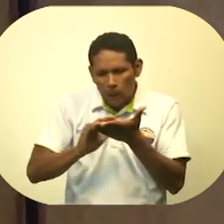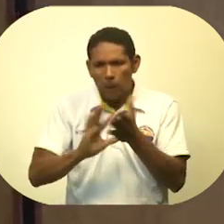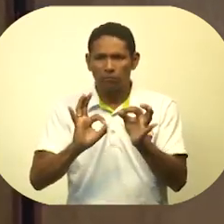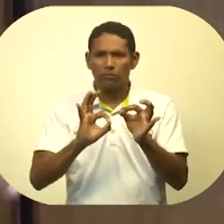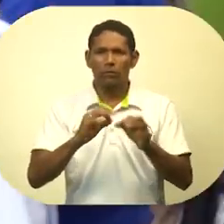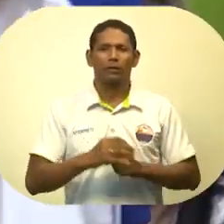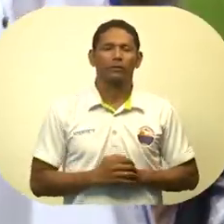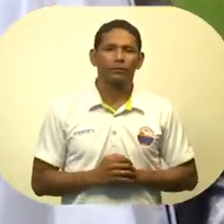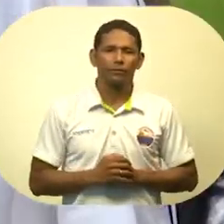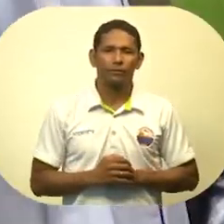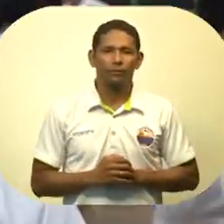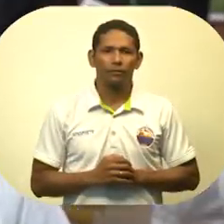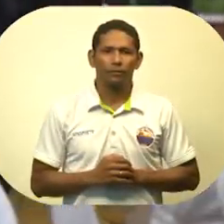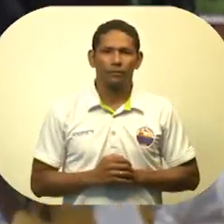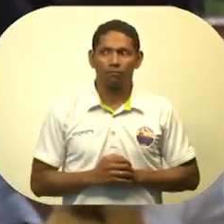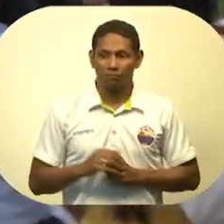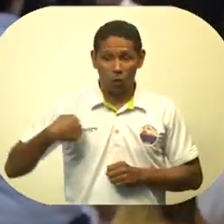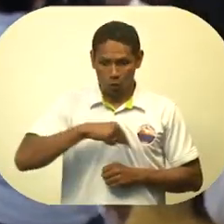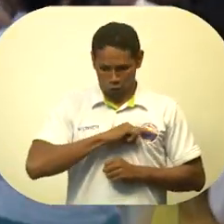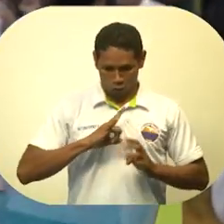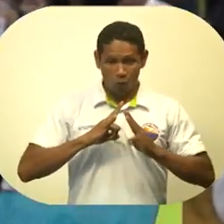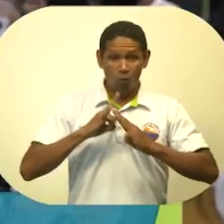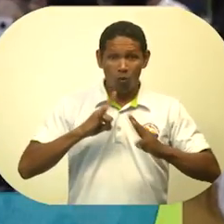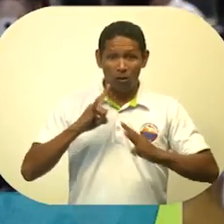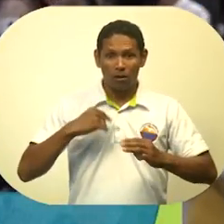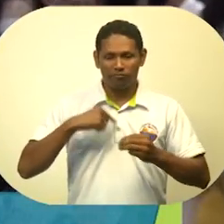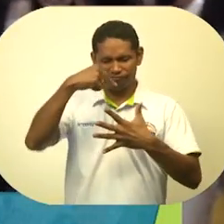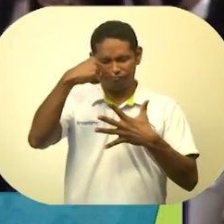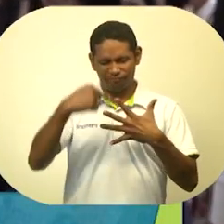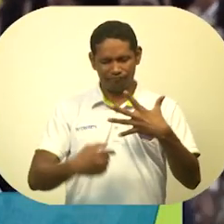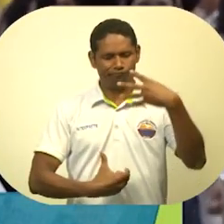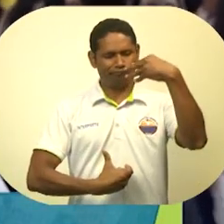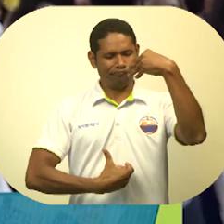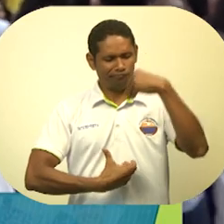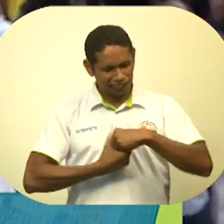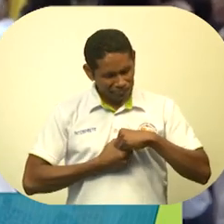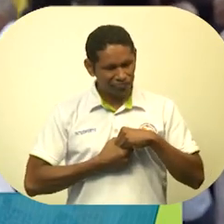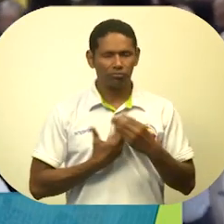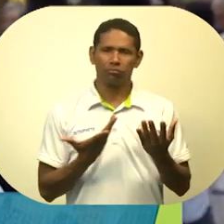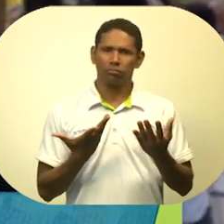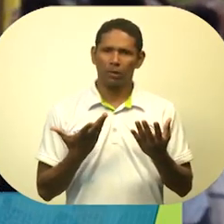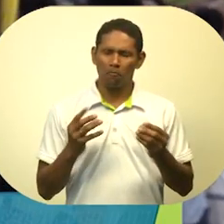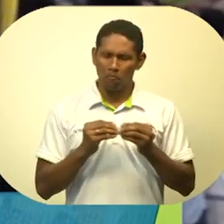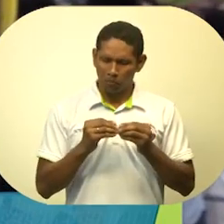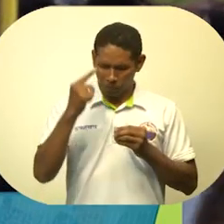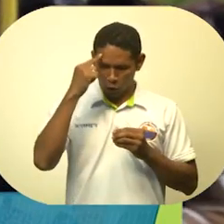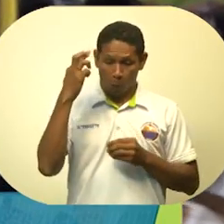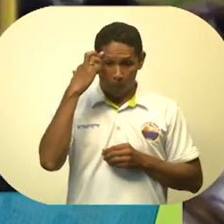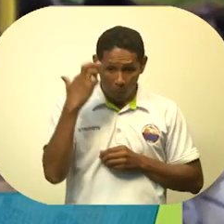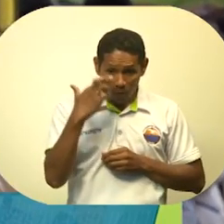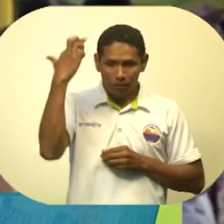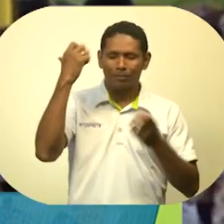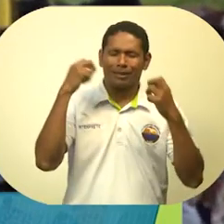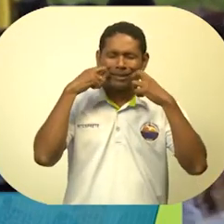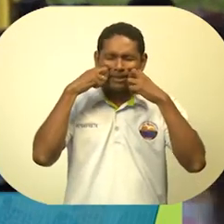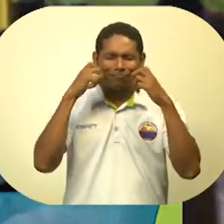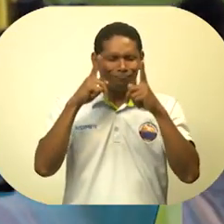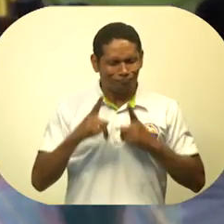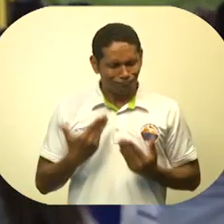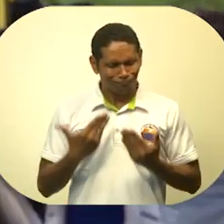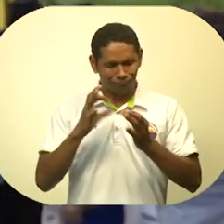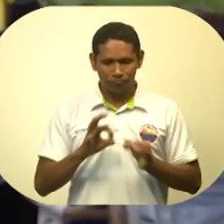problemas de la salud oral. Los unimagdalenenses somos personas íntegras, somos personas completas, no solamente como